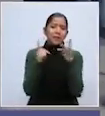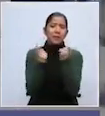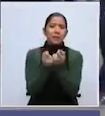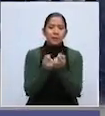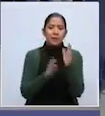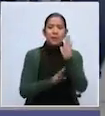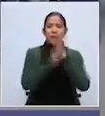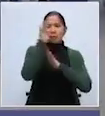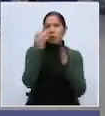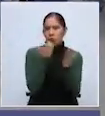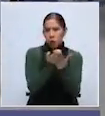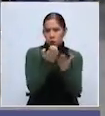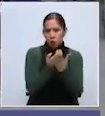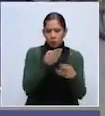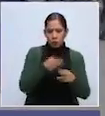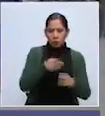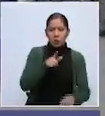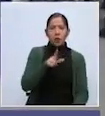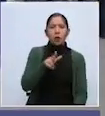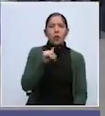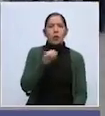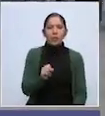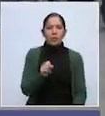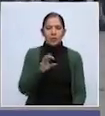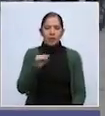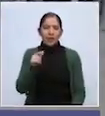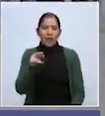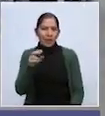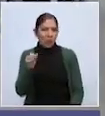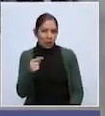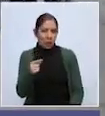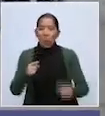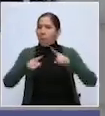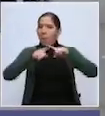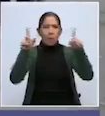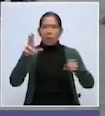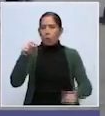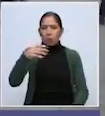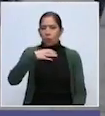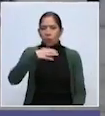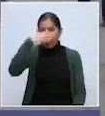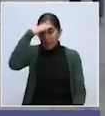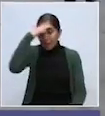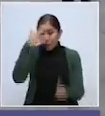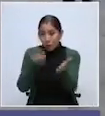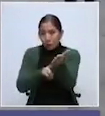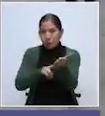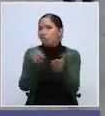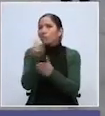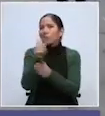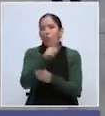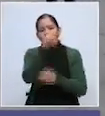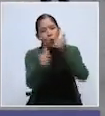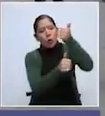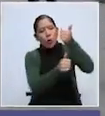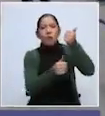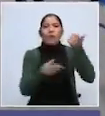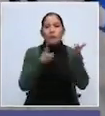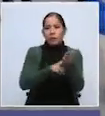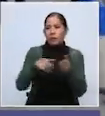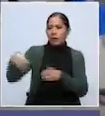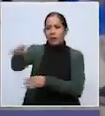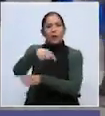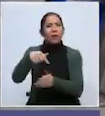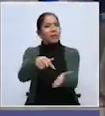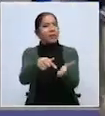Luis Fernando Menacho, y no así por el gobernador Luis Fernando Camacho, como lo están pidiendo los pobladores en San Julián. Ellos se